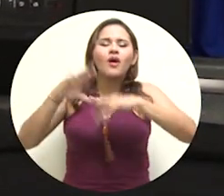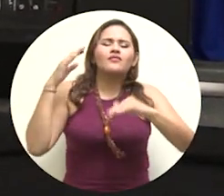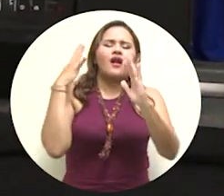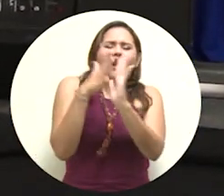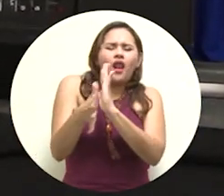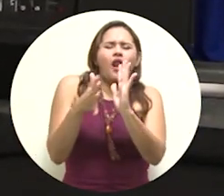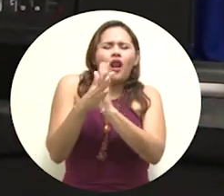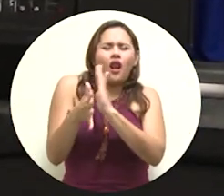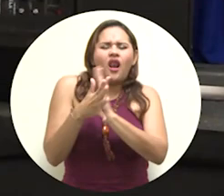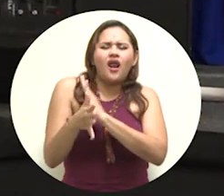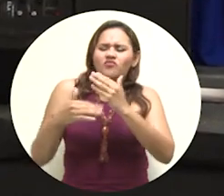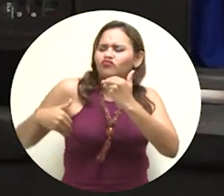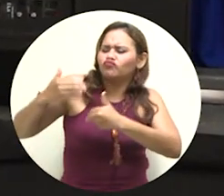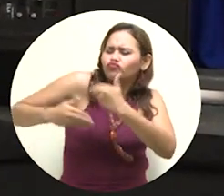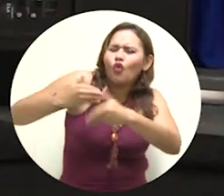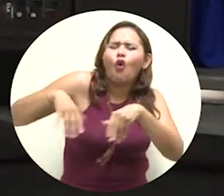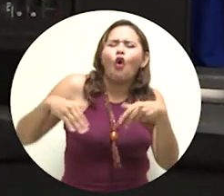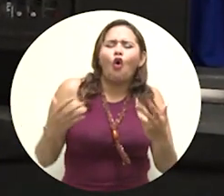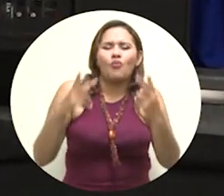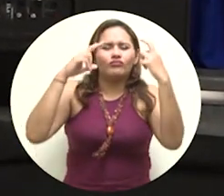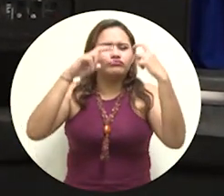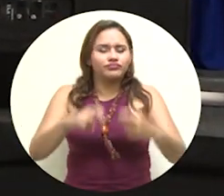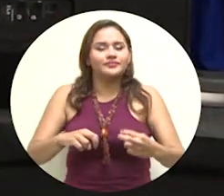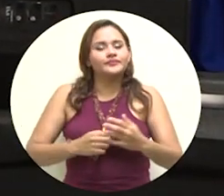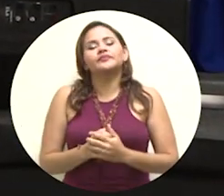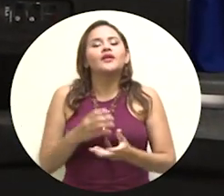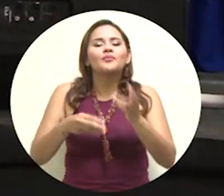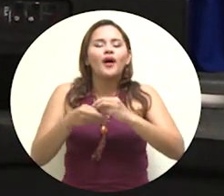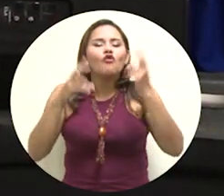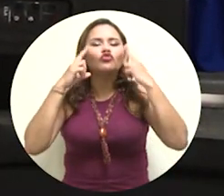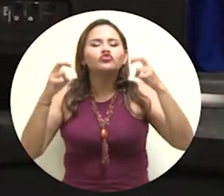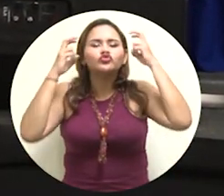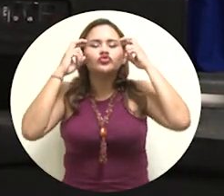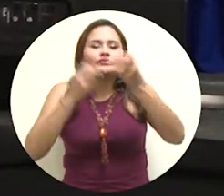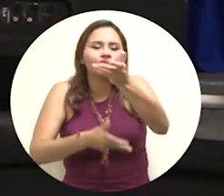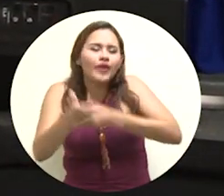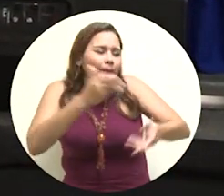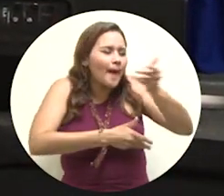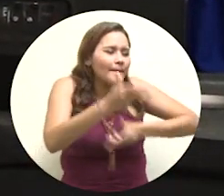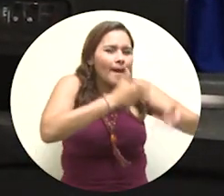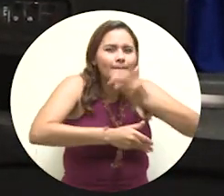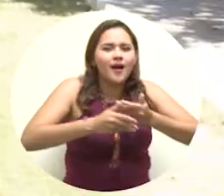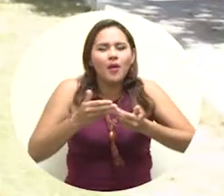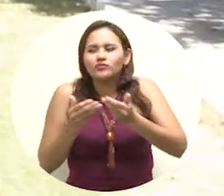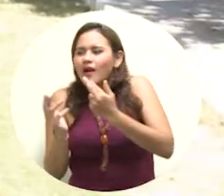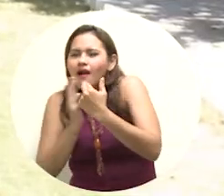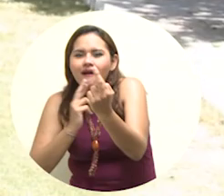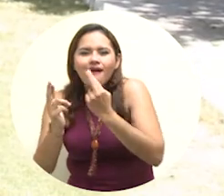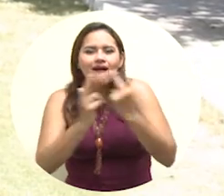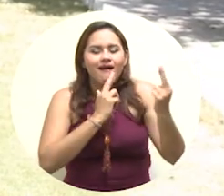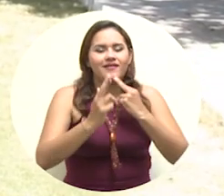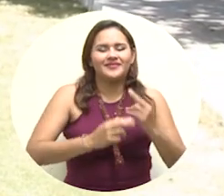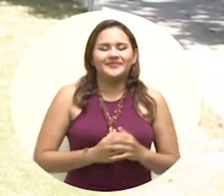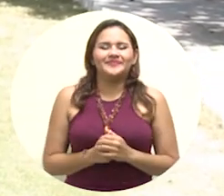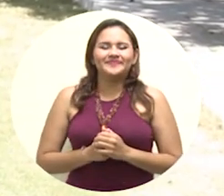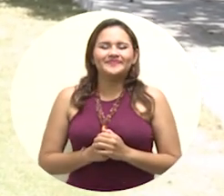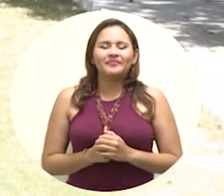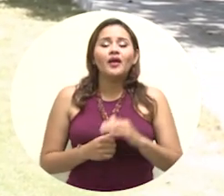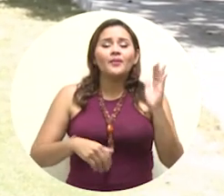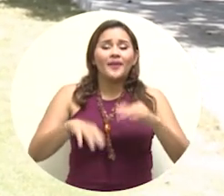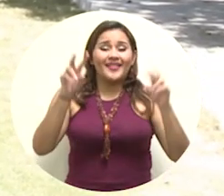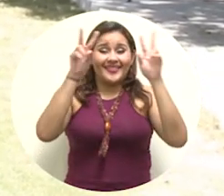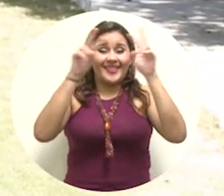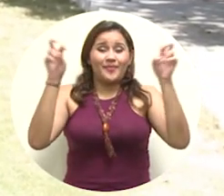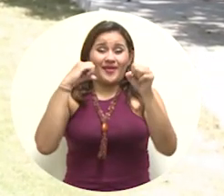que vienen realizando y a compartir conocimientos, a generar relaciones. Para definir una línea de trabajo